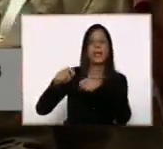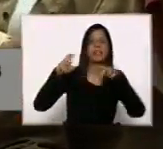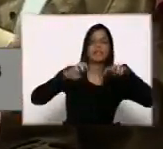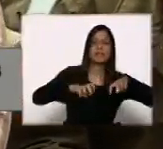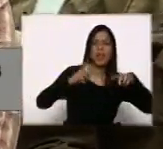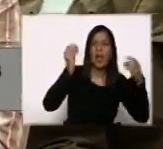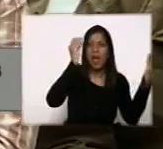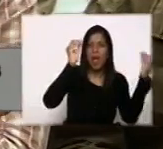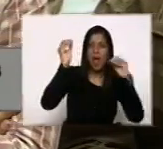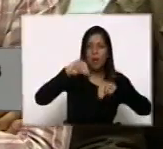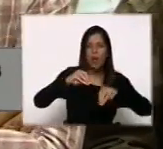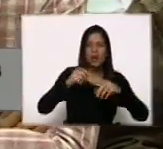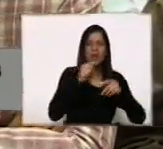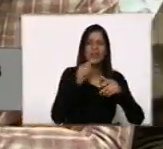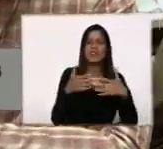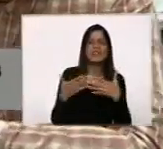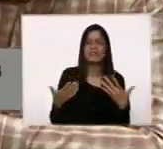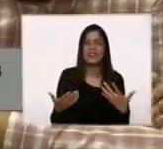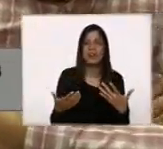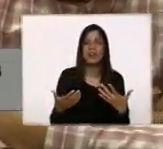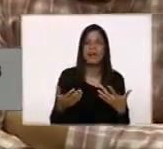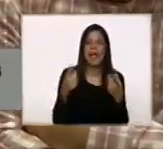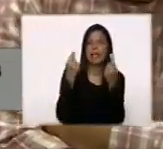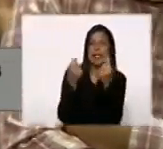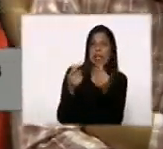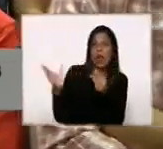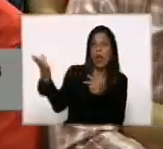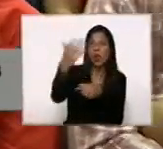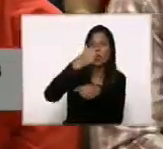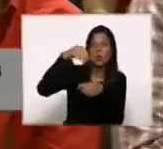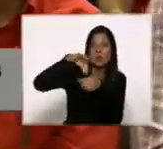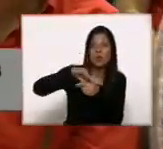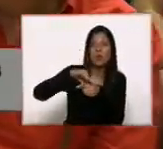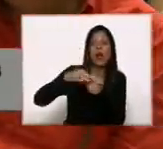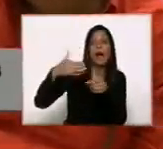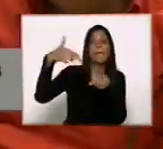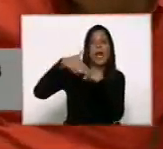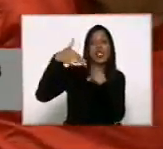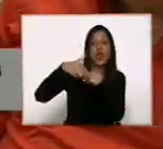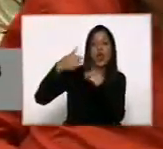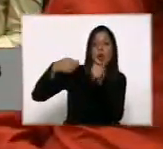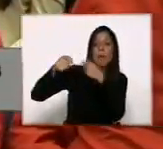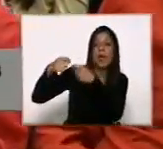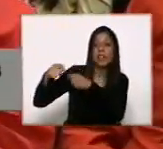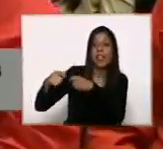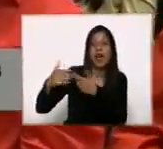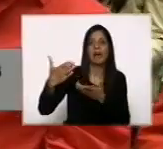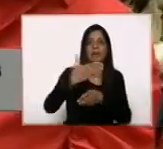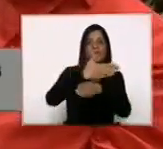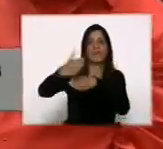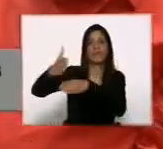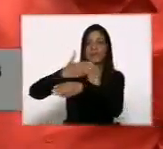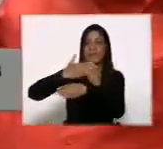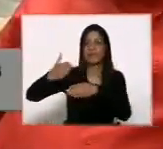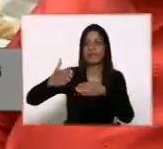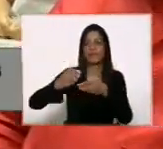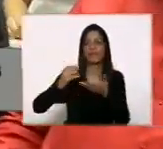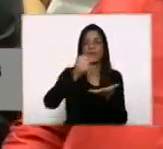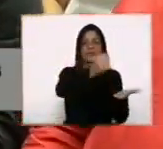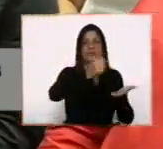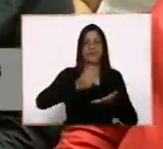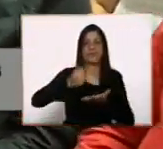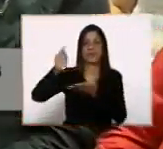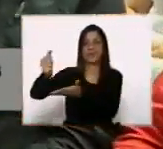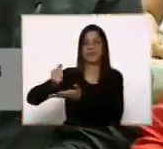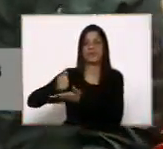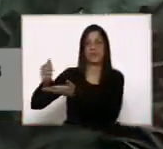acuerdo que se discutía ahí? ¿Qué parte de la renta petrolera iba para cada sector? Fíjense y